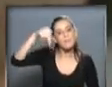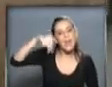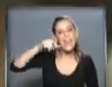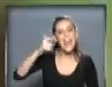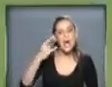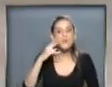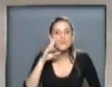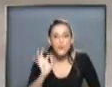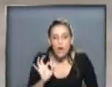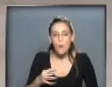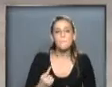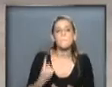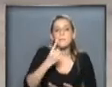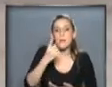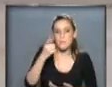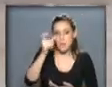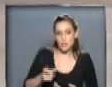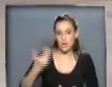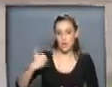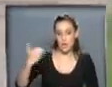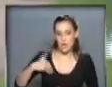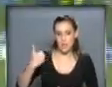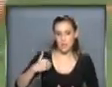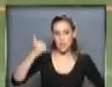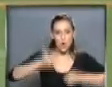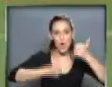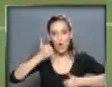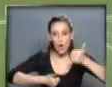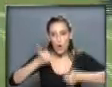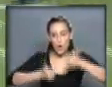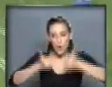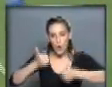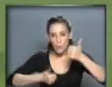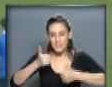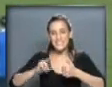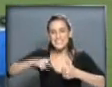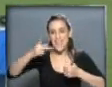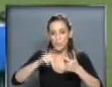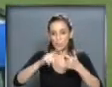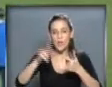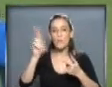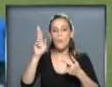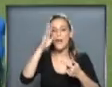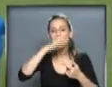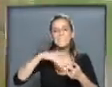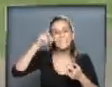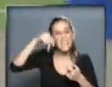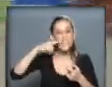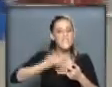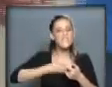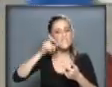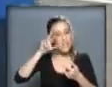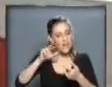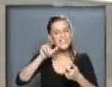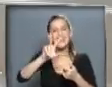primer argentino que compitió en este torneo. La segunda va a ser Jennifer Dahlgren, que el 31 de mayo va a estar